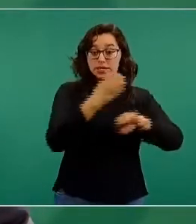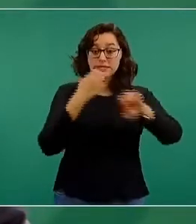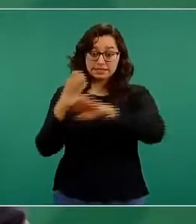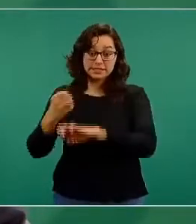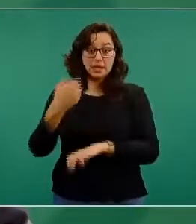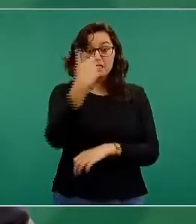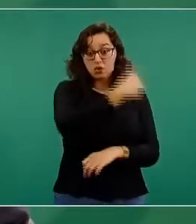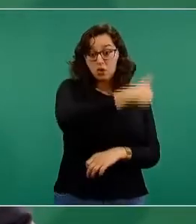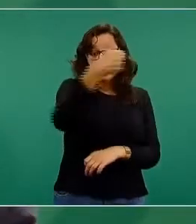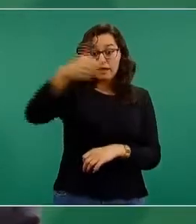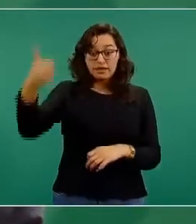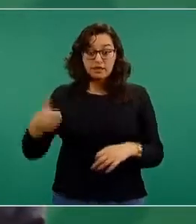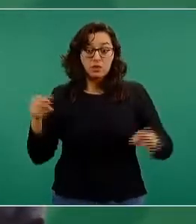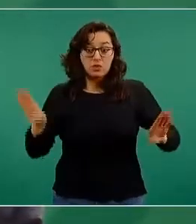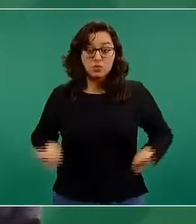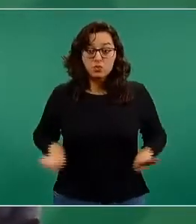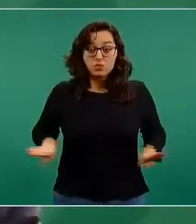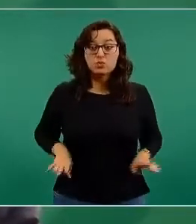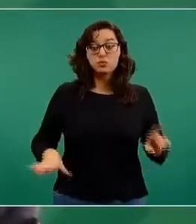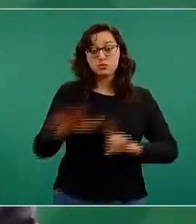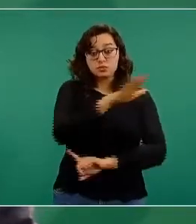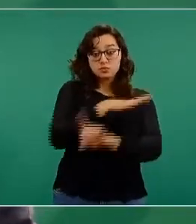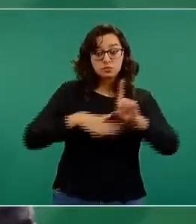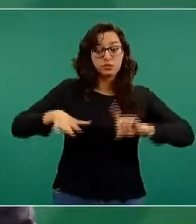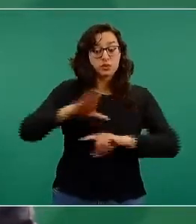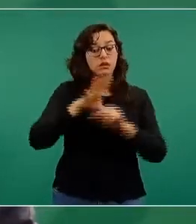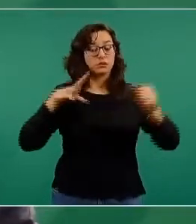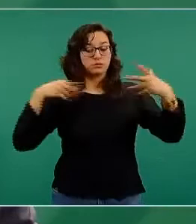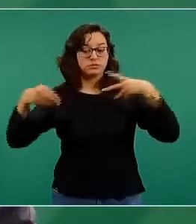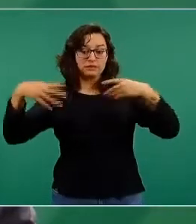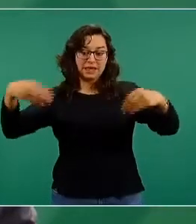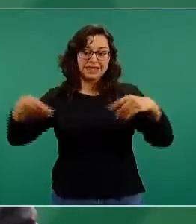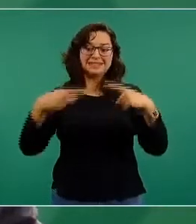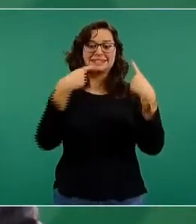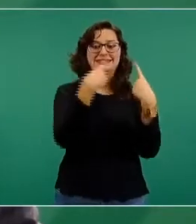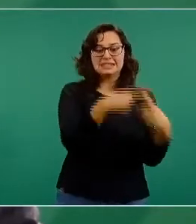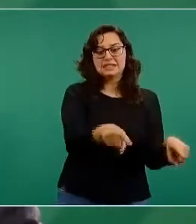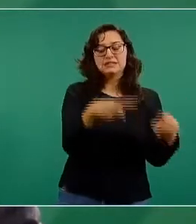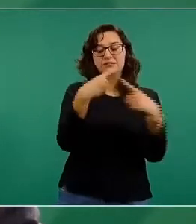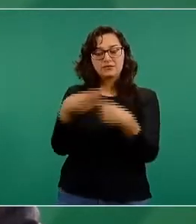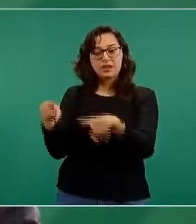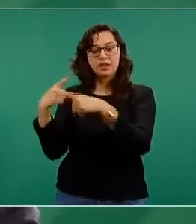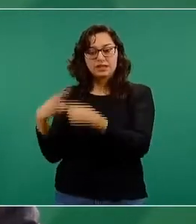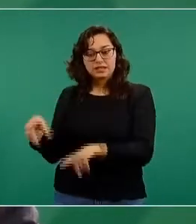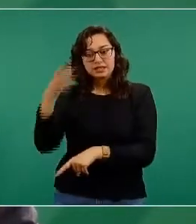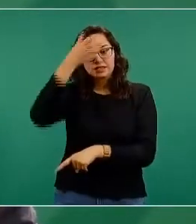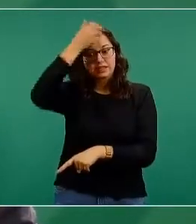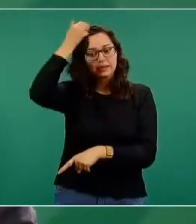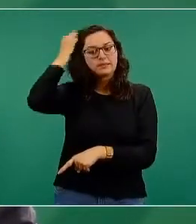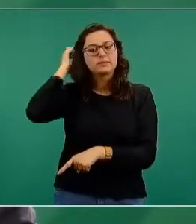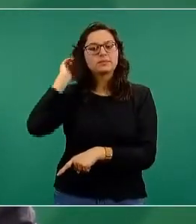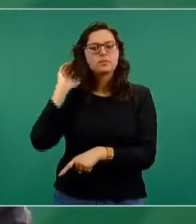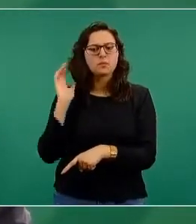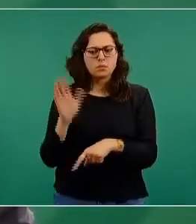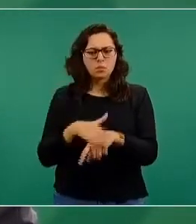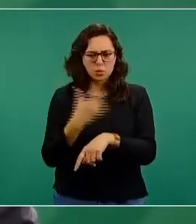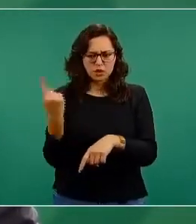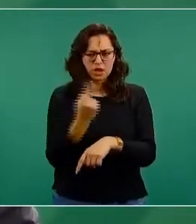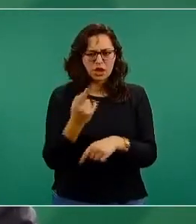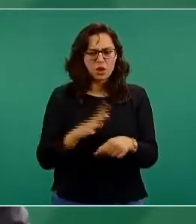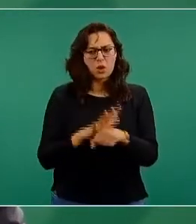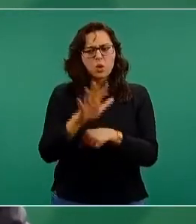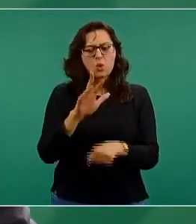un patrón, una manera de presentar la epidemia. Esto tiene que ver con muchísimas variables, muchísimas